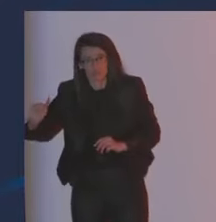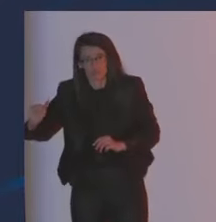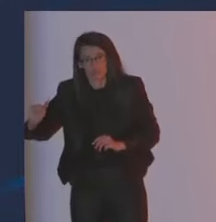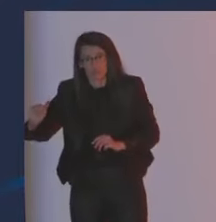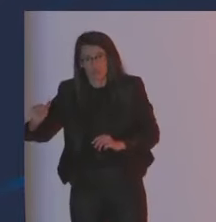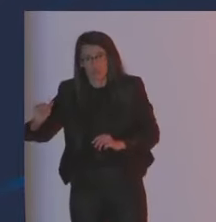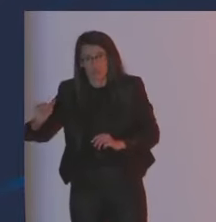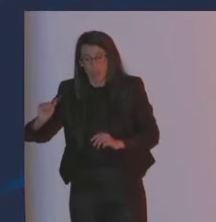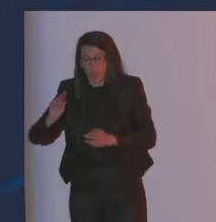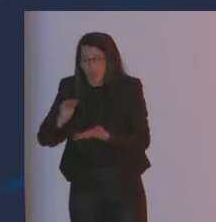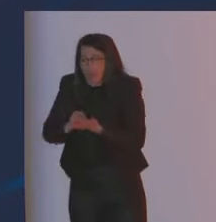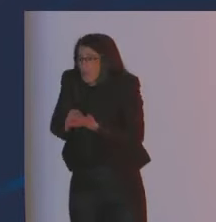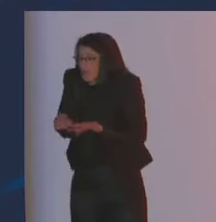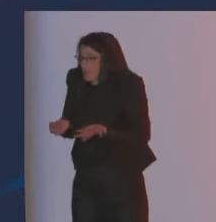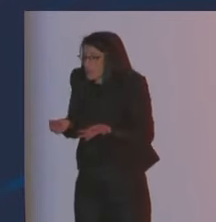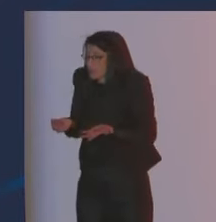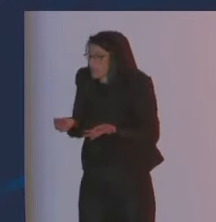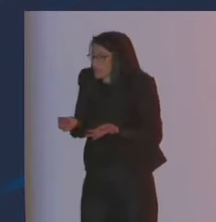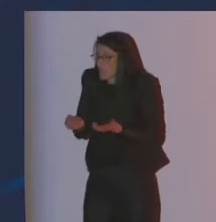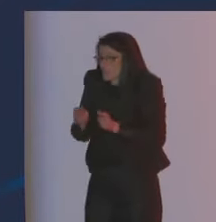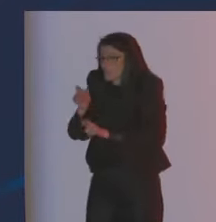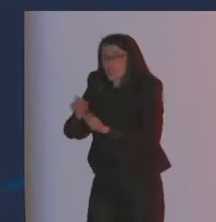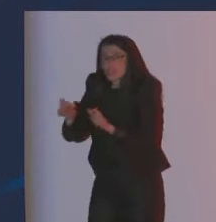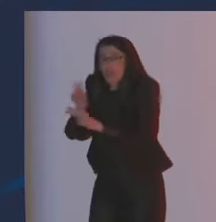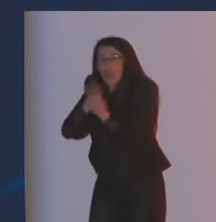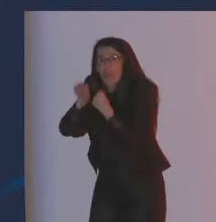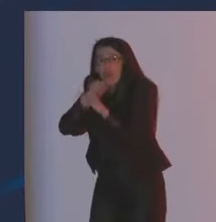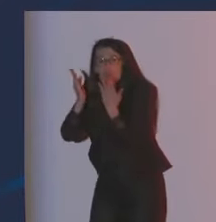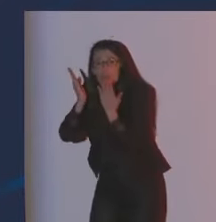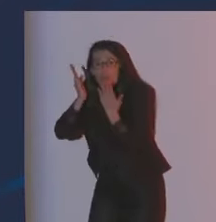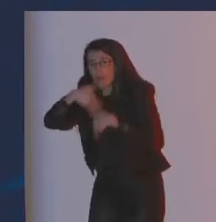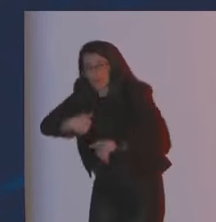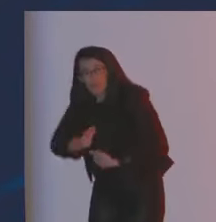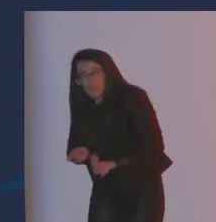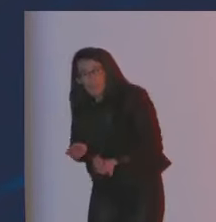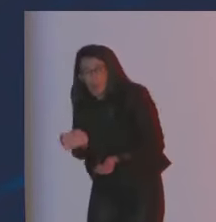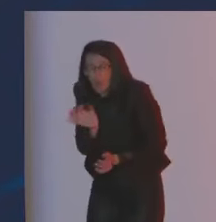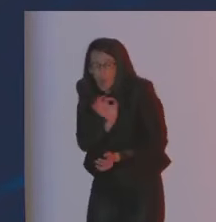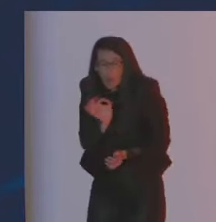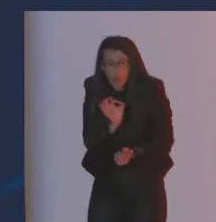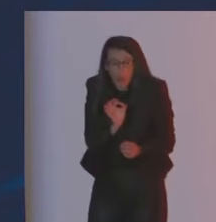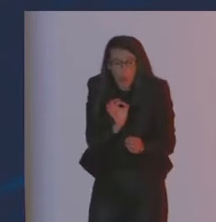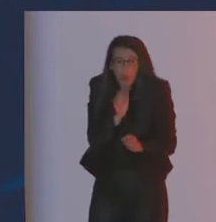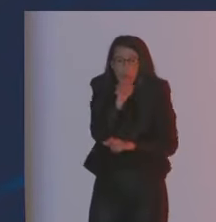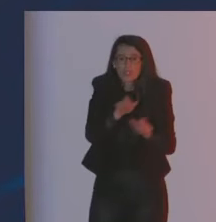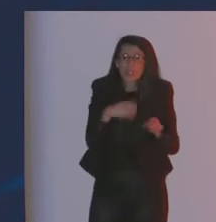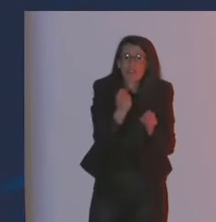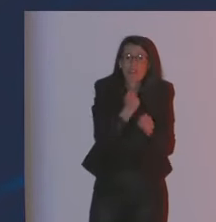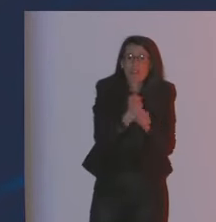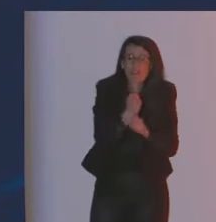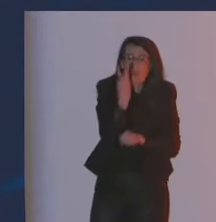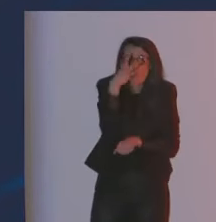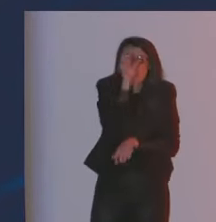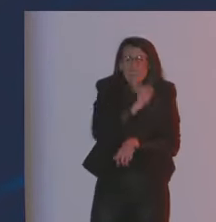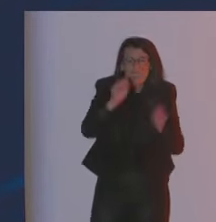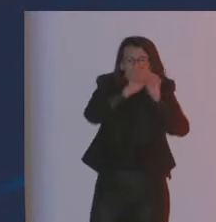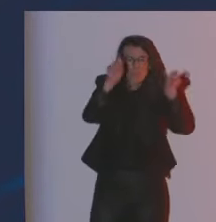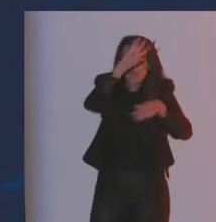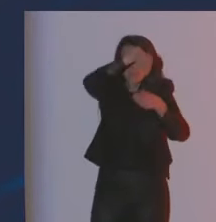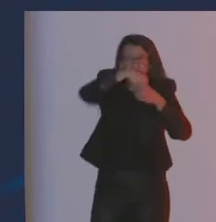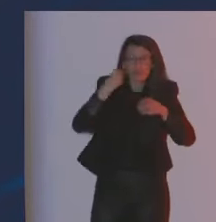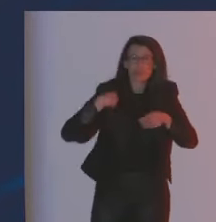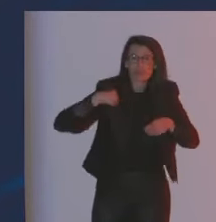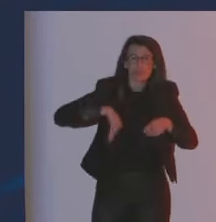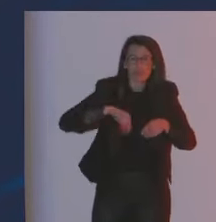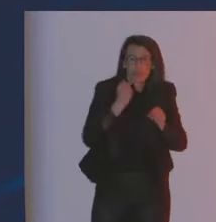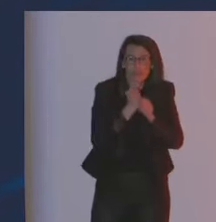En ocasiones es una persona que no tiene con quién hablar u otra que ha perdido su trabajo después de 40 años y